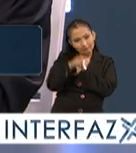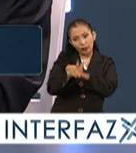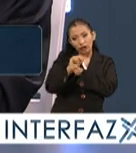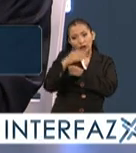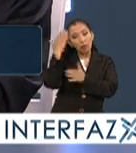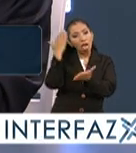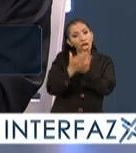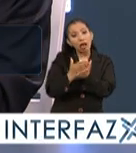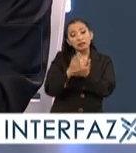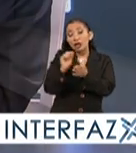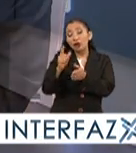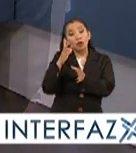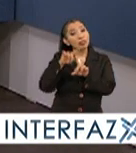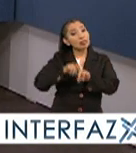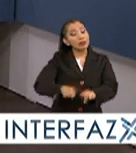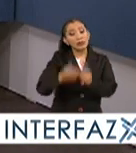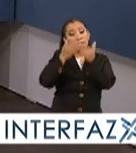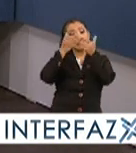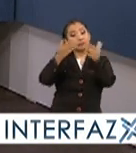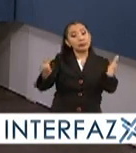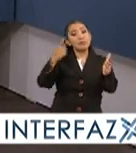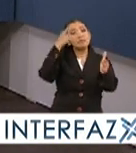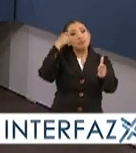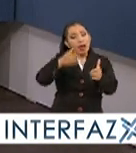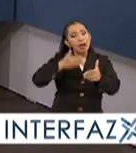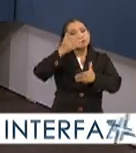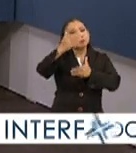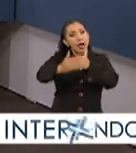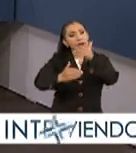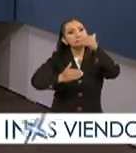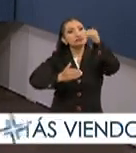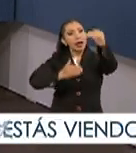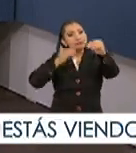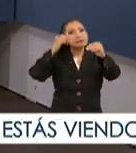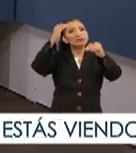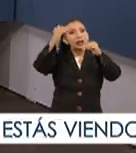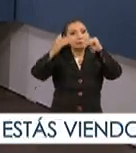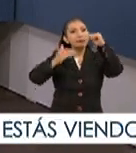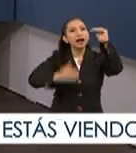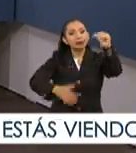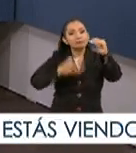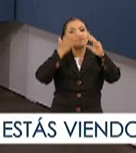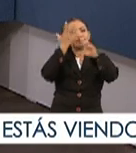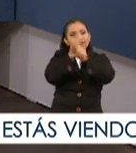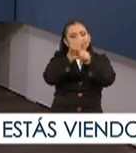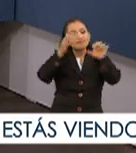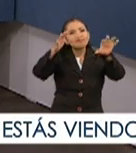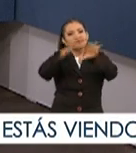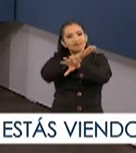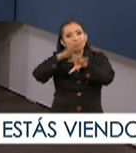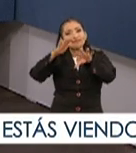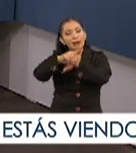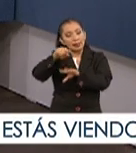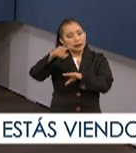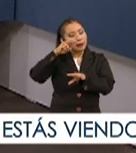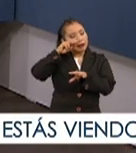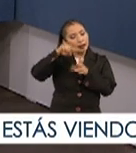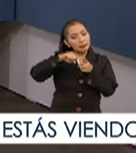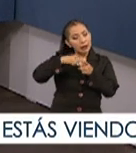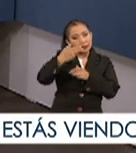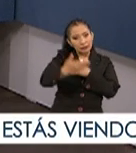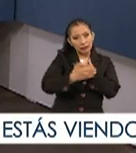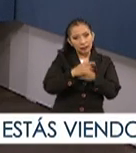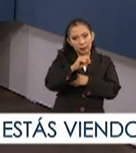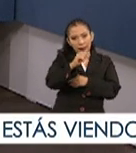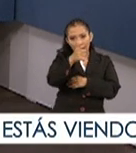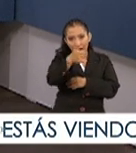está cerrado, sino todo lo contrario. Está hecho para que vaya evolucionando, adaptándose, y pues esto es lo que vamos a empezar a ver a partir de este